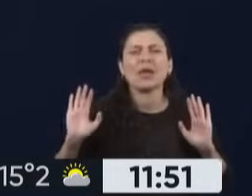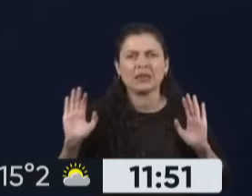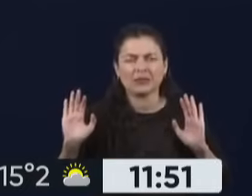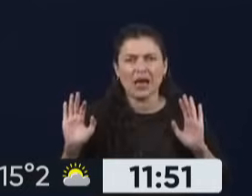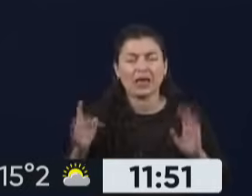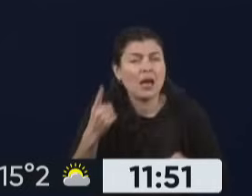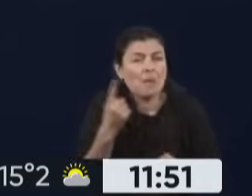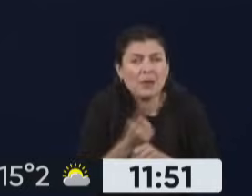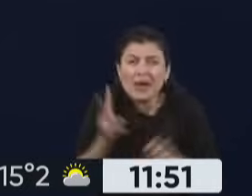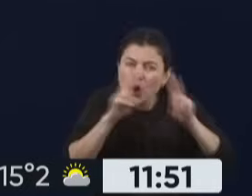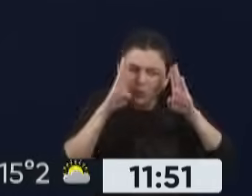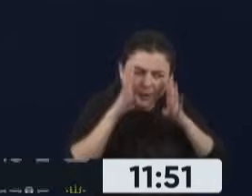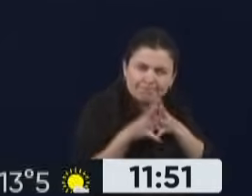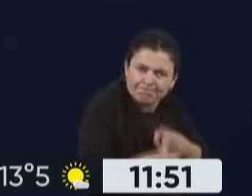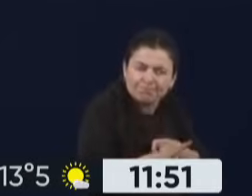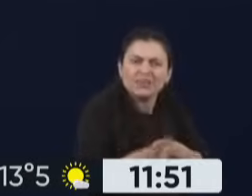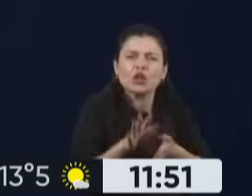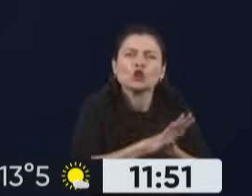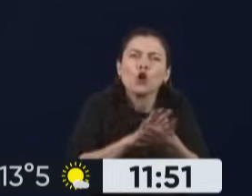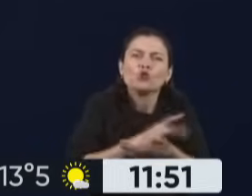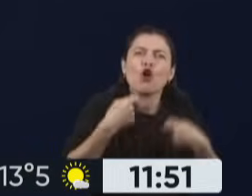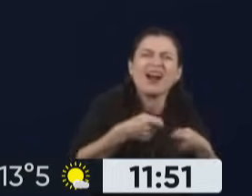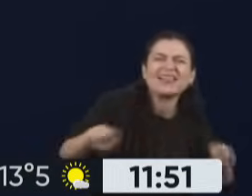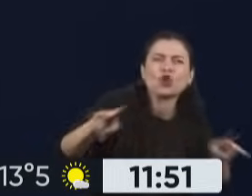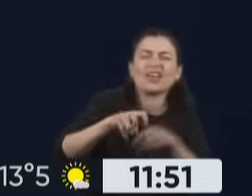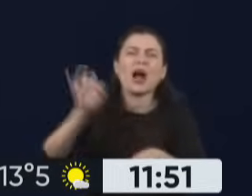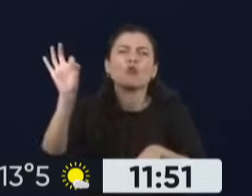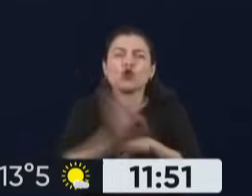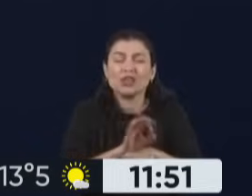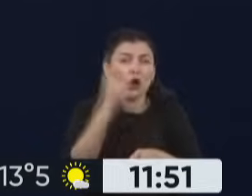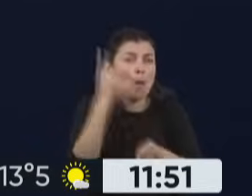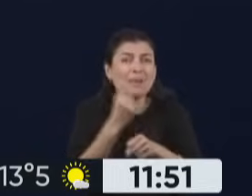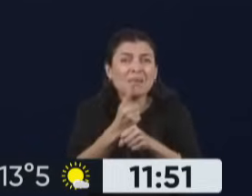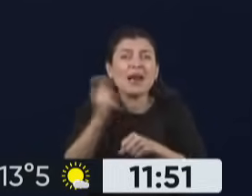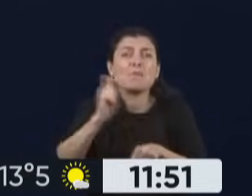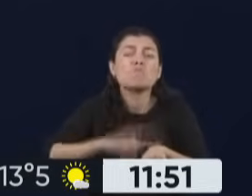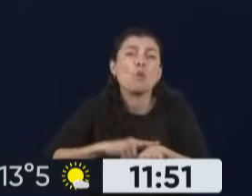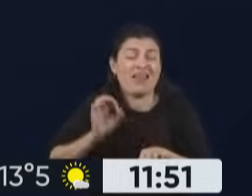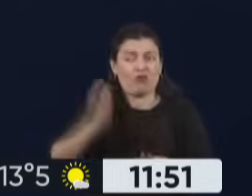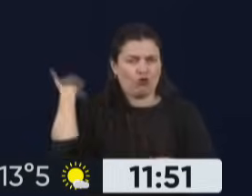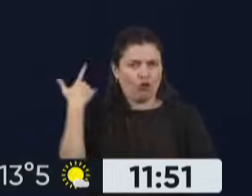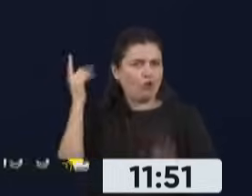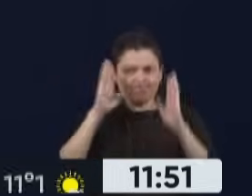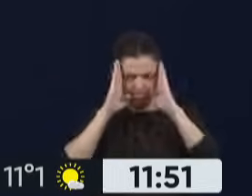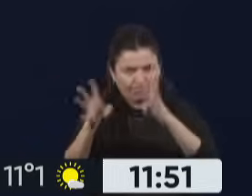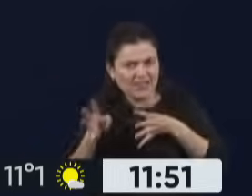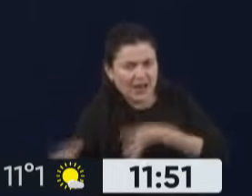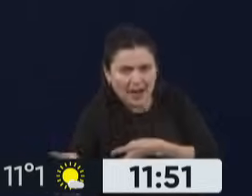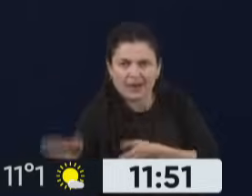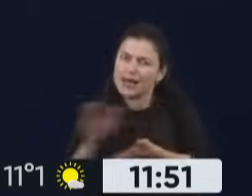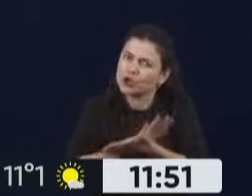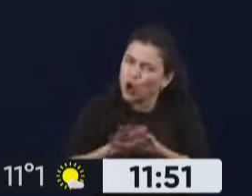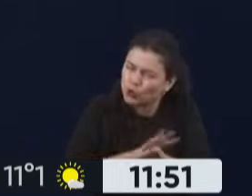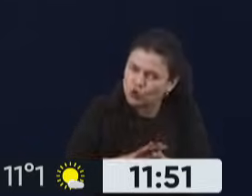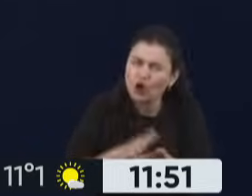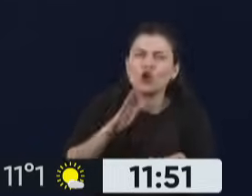en resolver el problema fiscal en la primera etapa, que hicimos en el primer mes, resolver el problema